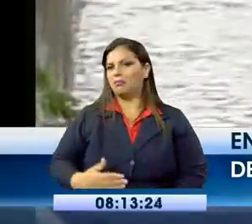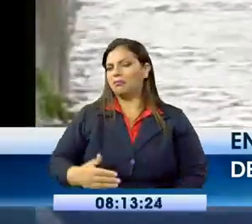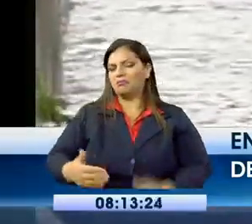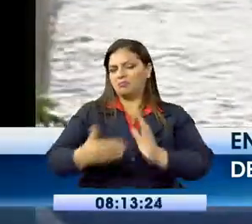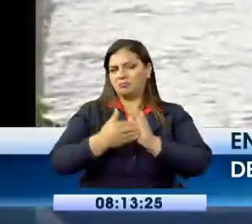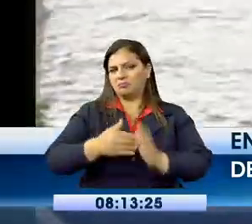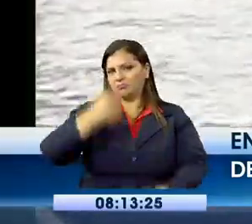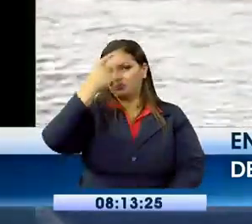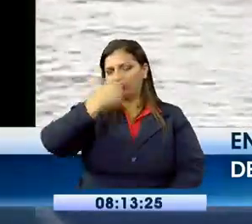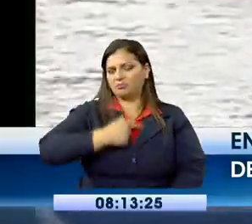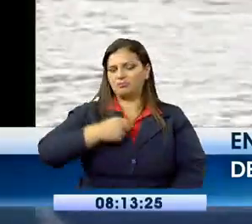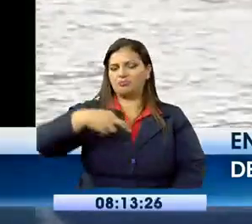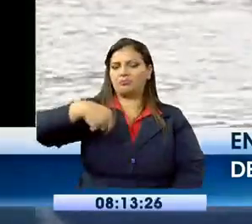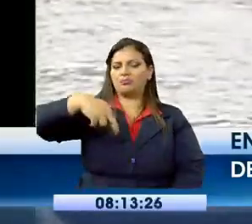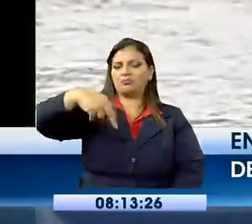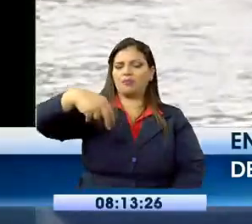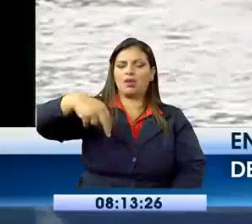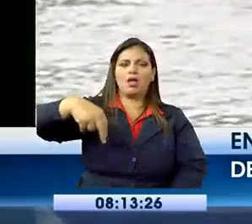posiblemente.